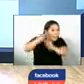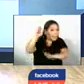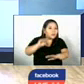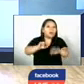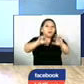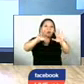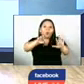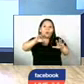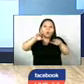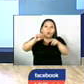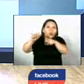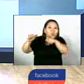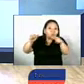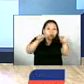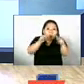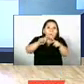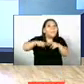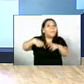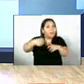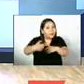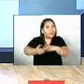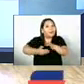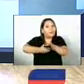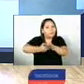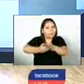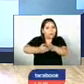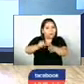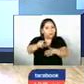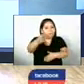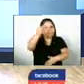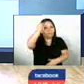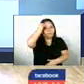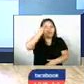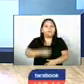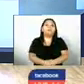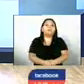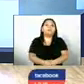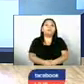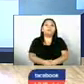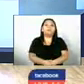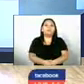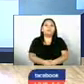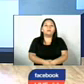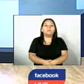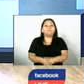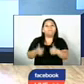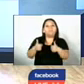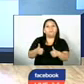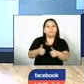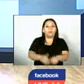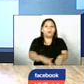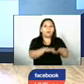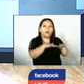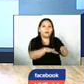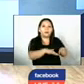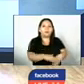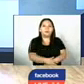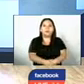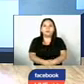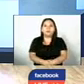a partir de mañana para que lo puedan hacer gracias rocio